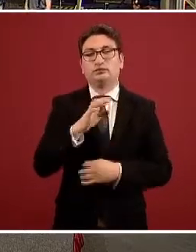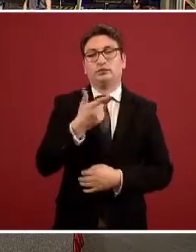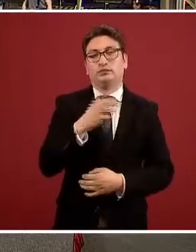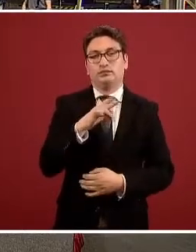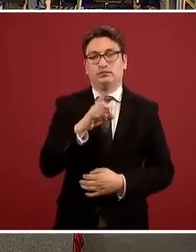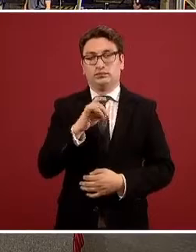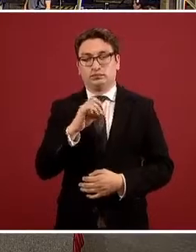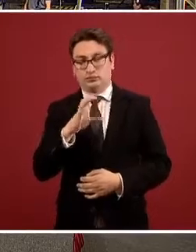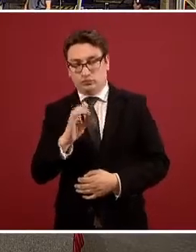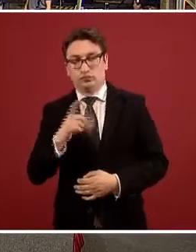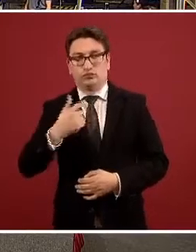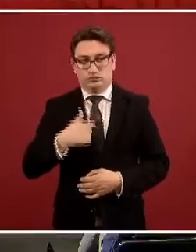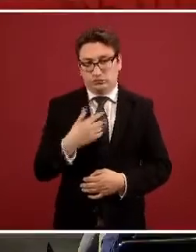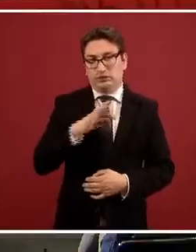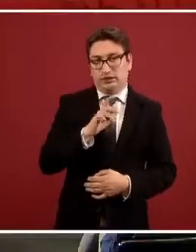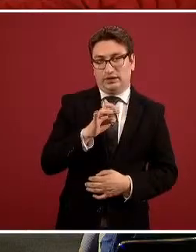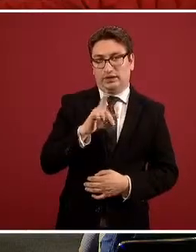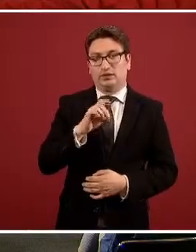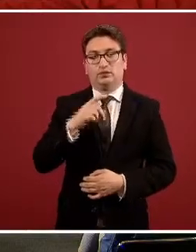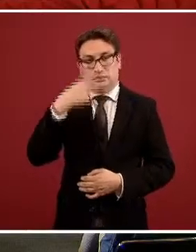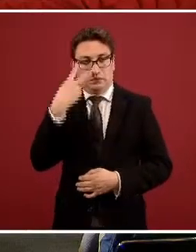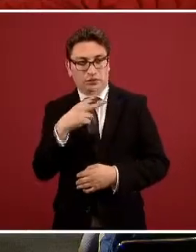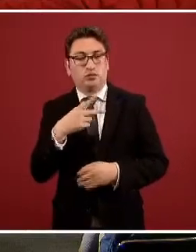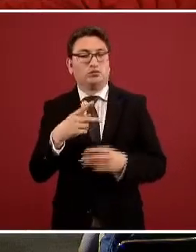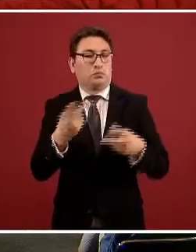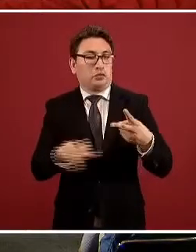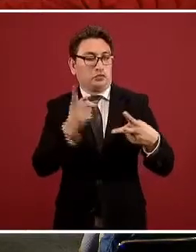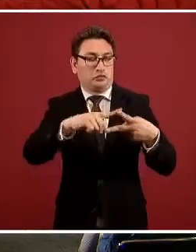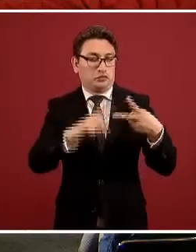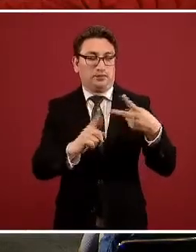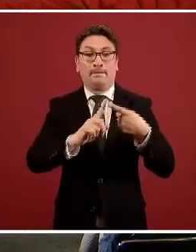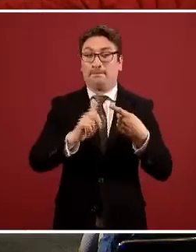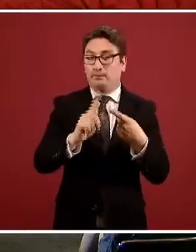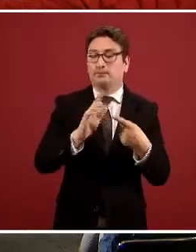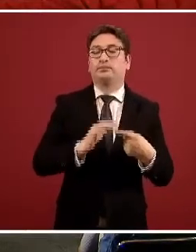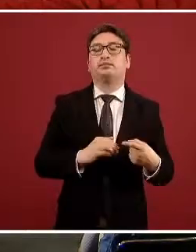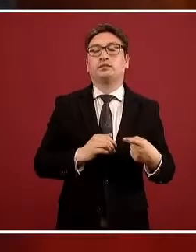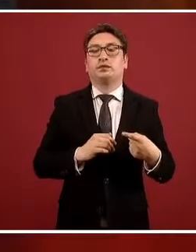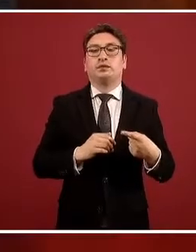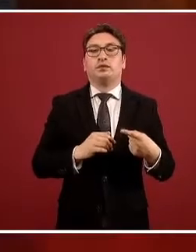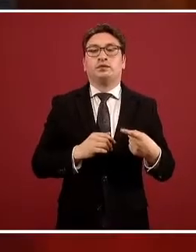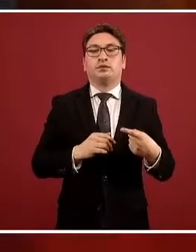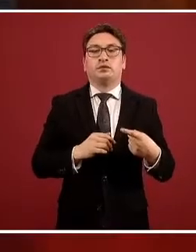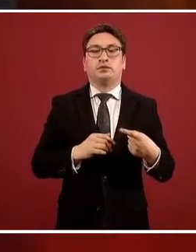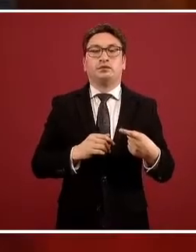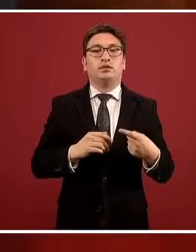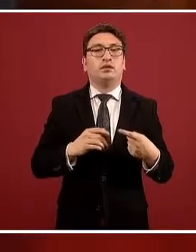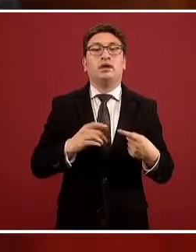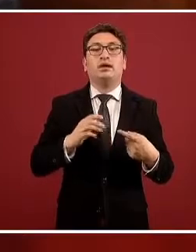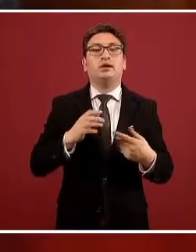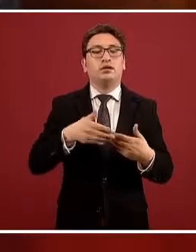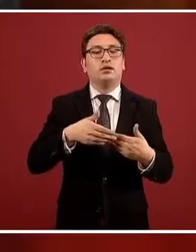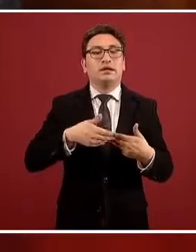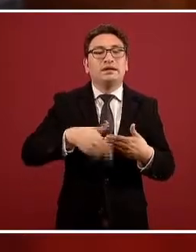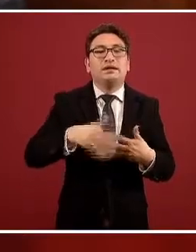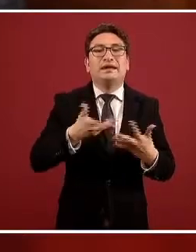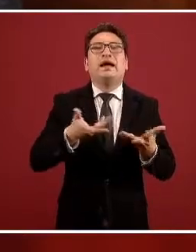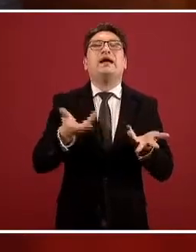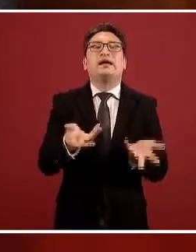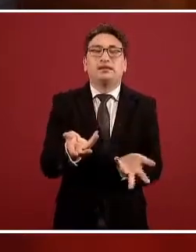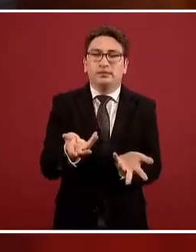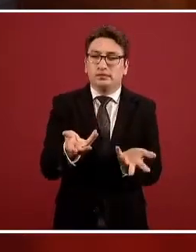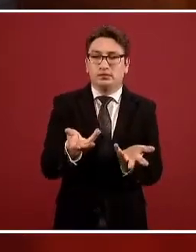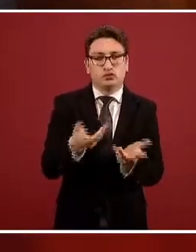Heraldo de México. Dos preguntas. La primera es, ¿qué medidas van a tomar o por qué no se han tomado mayores medidas